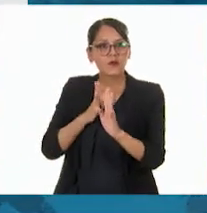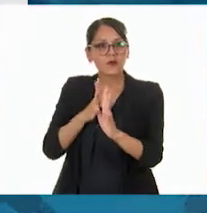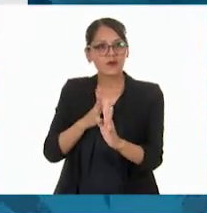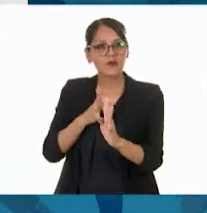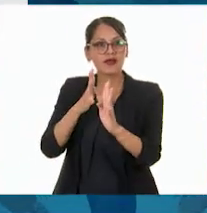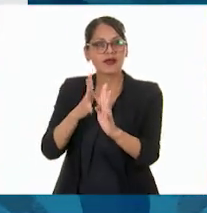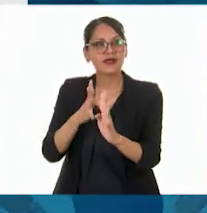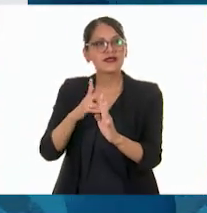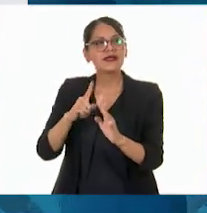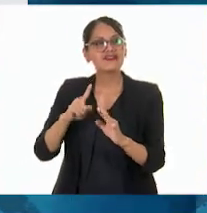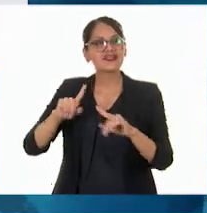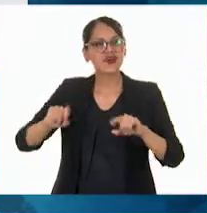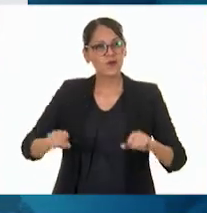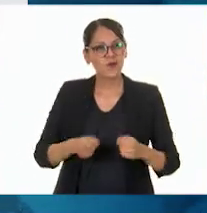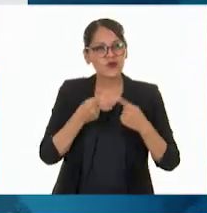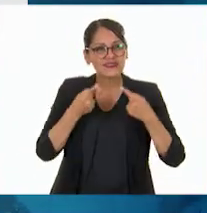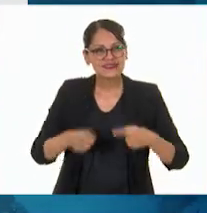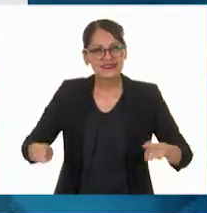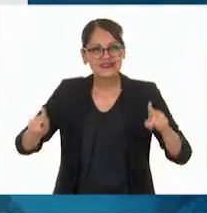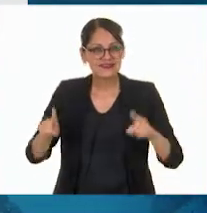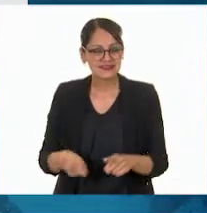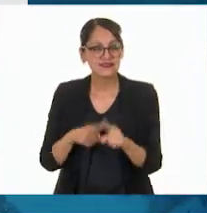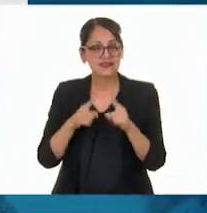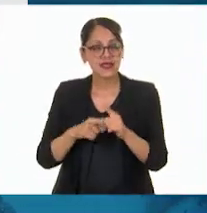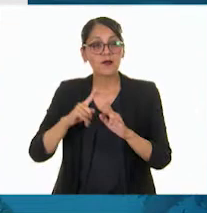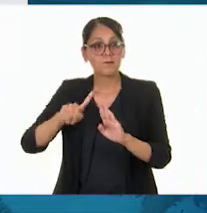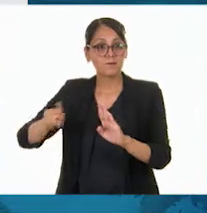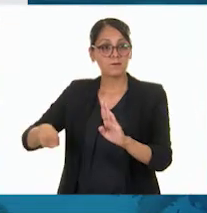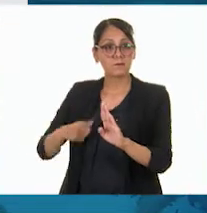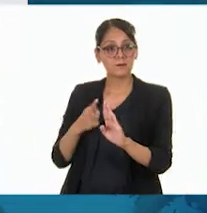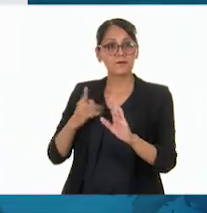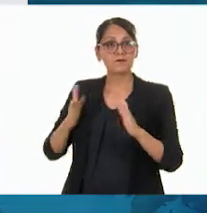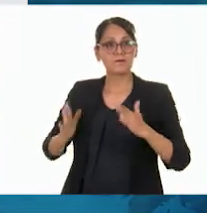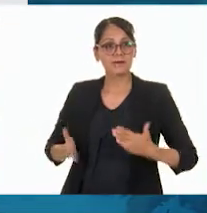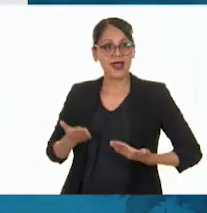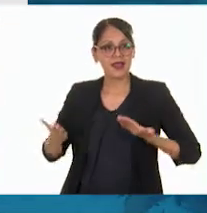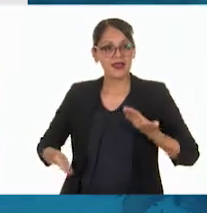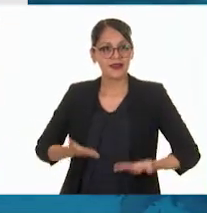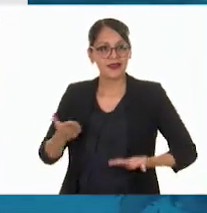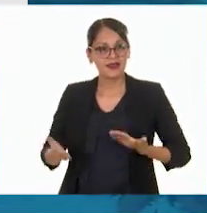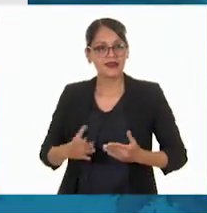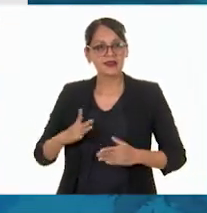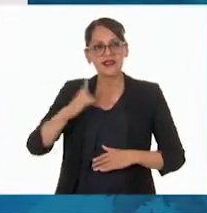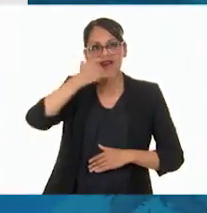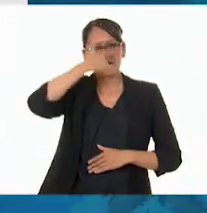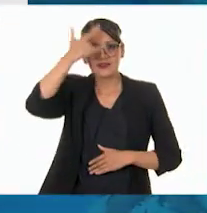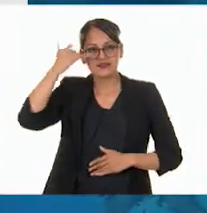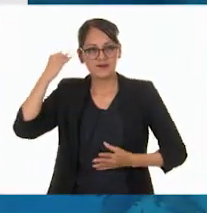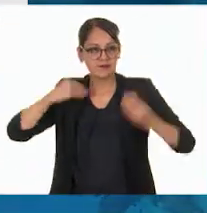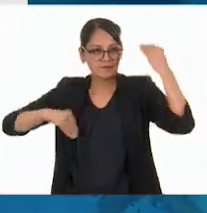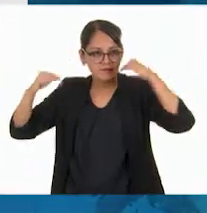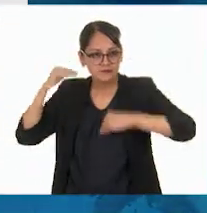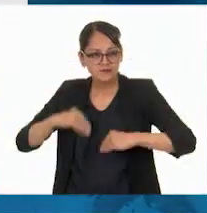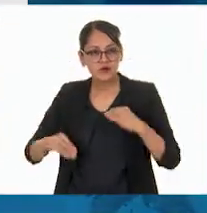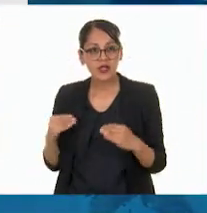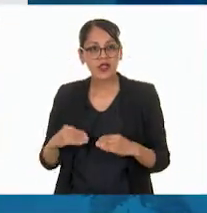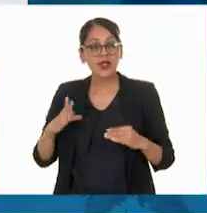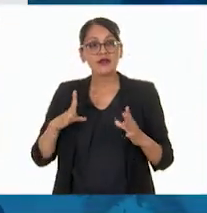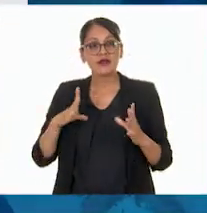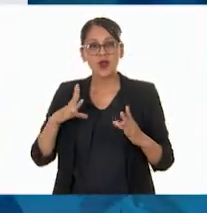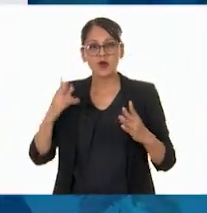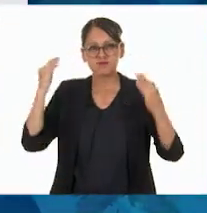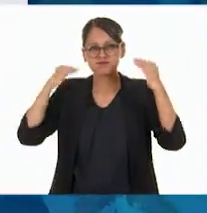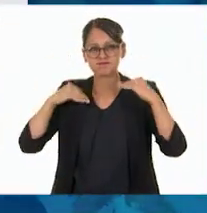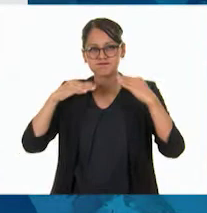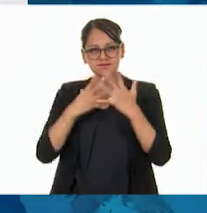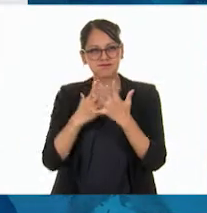tono festivo de la celebración. Un grupo de danzantes con disfraces y máscaras, acompañados por figuras